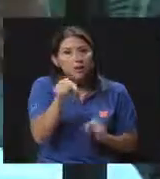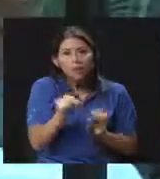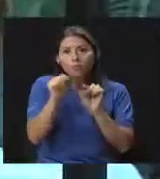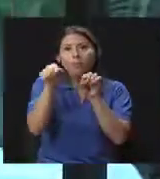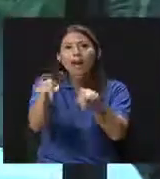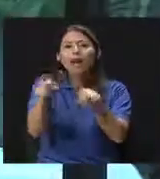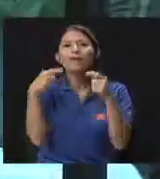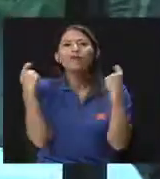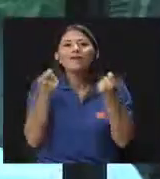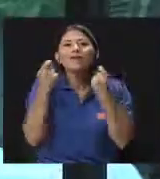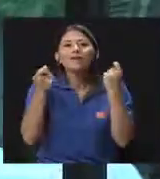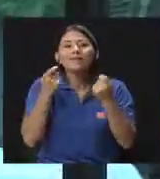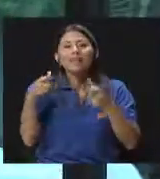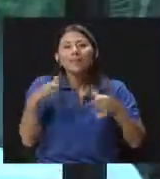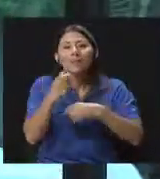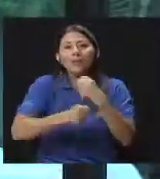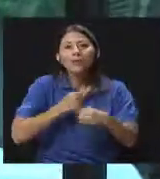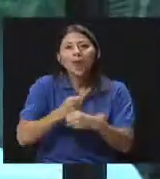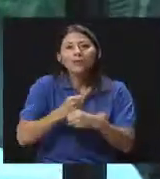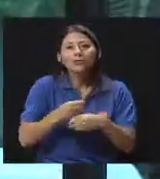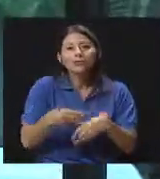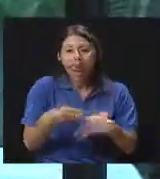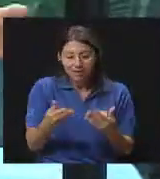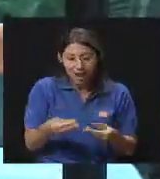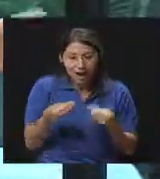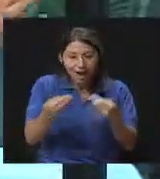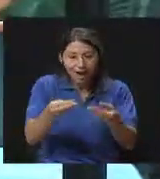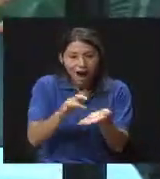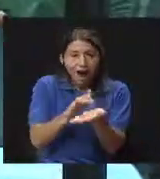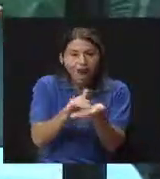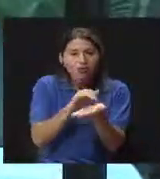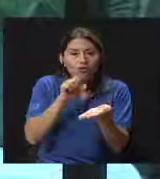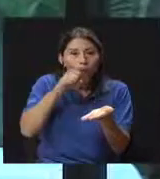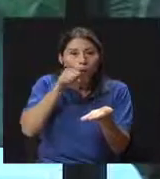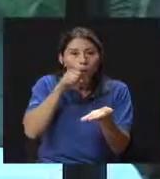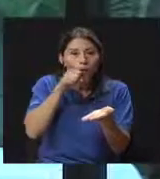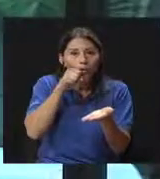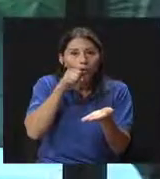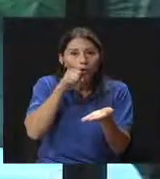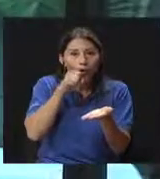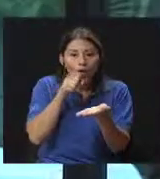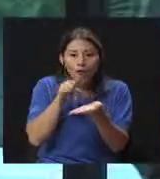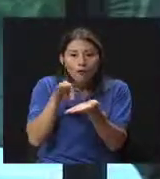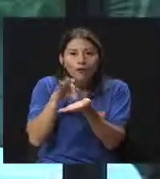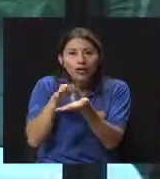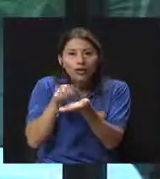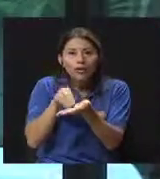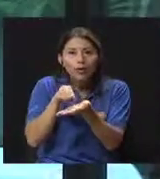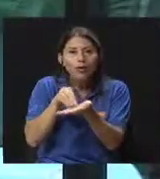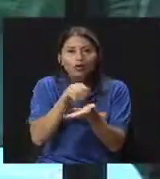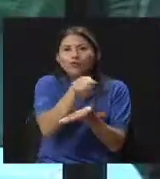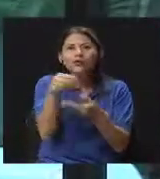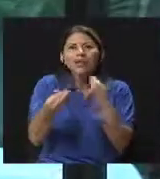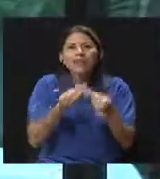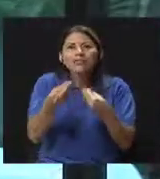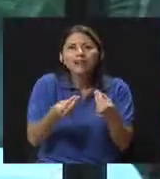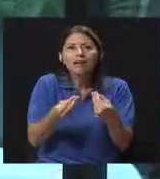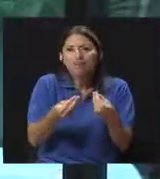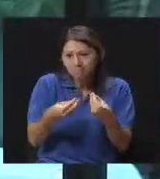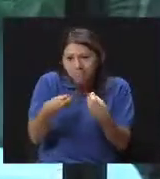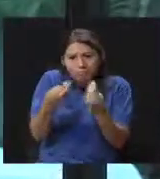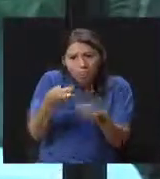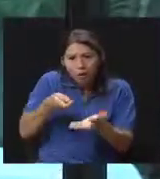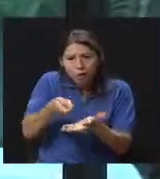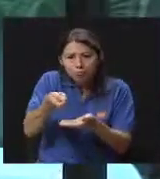arroz con pollo con frijoles molidos, ¿qué va a hacer usted? Le da la comida al chiquito, porque ya a los 8 meses puede estar comiendo arroz, puede estar